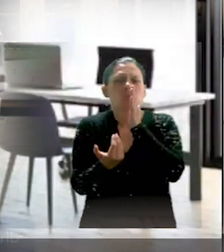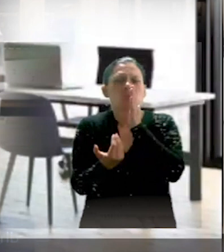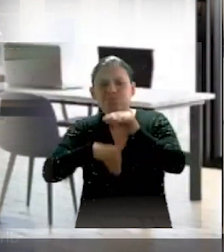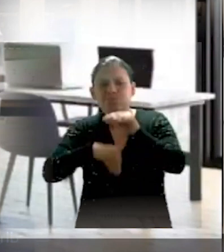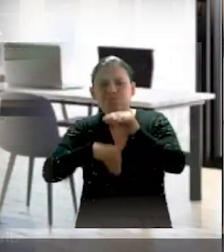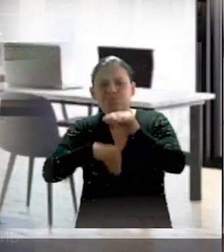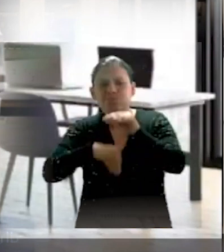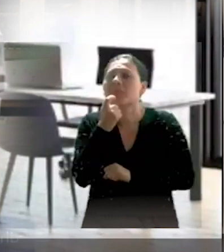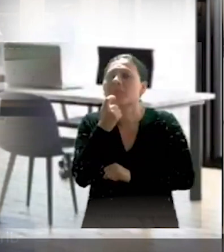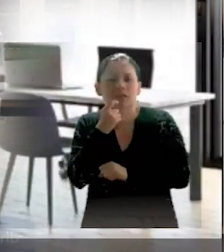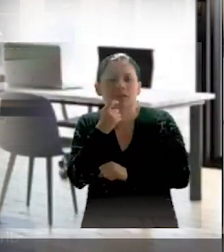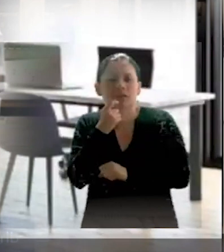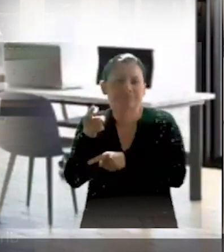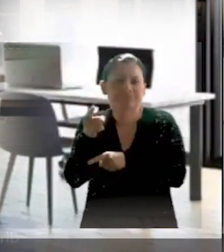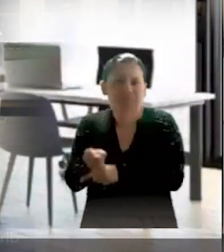o qué